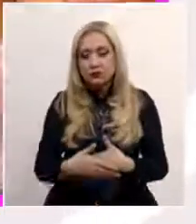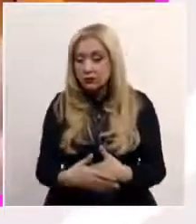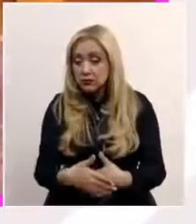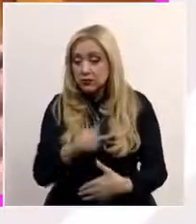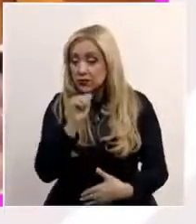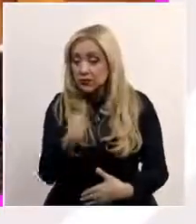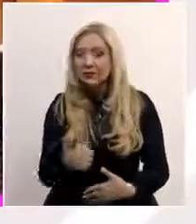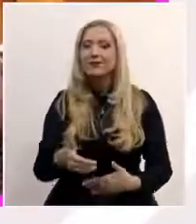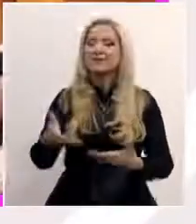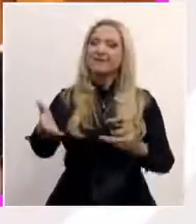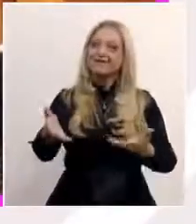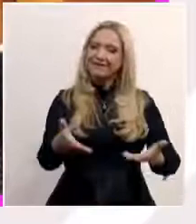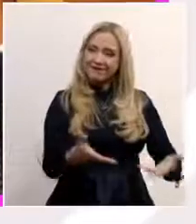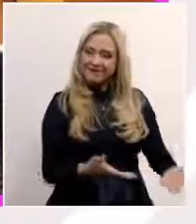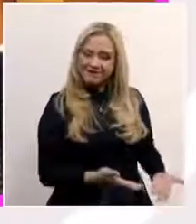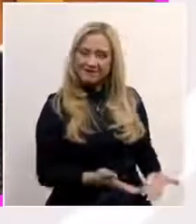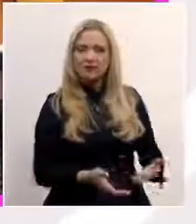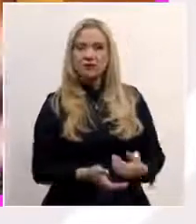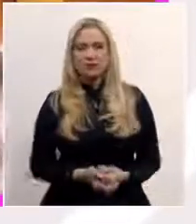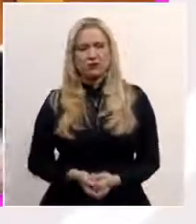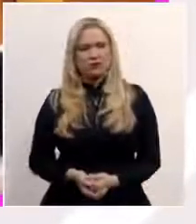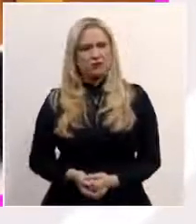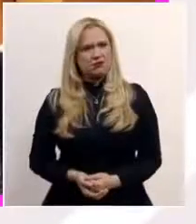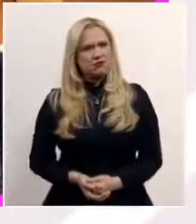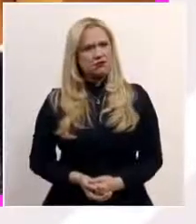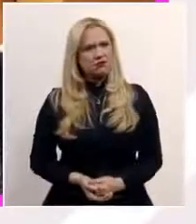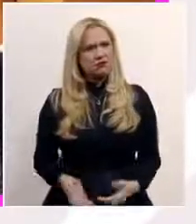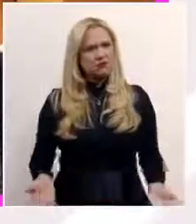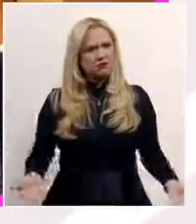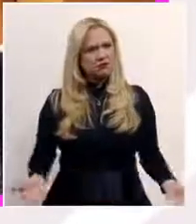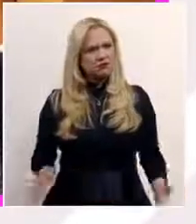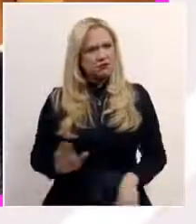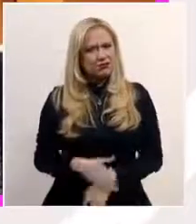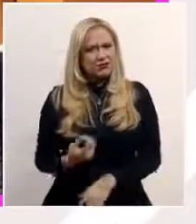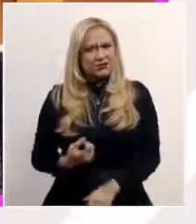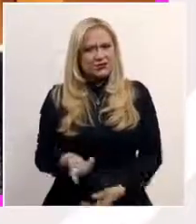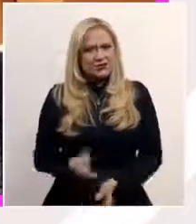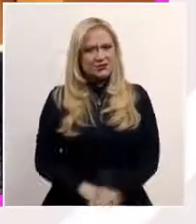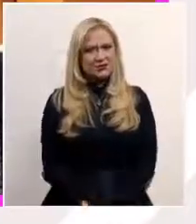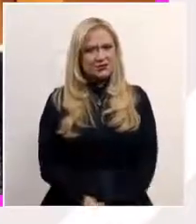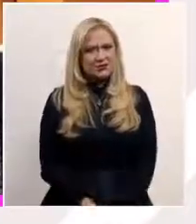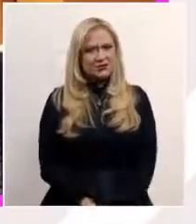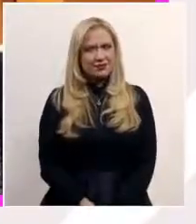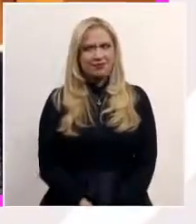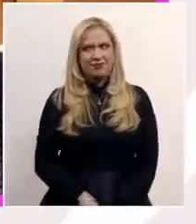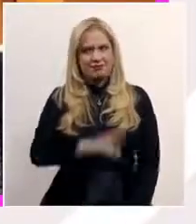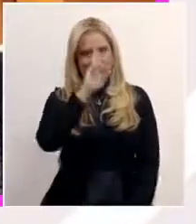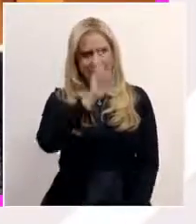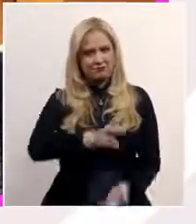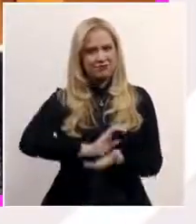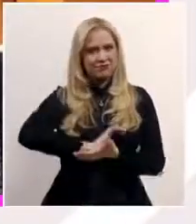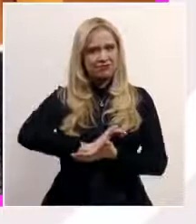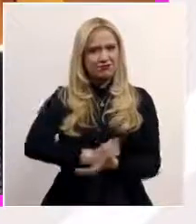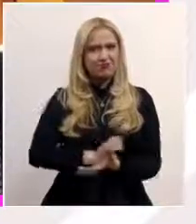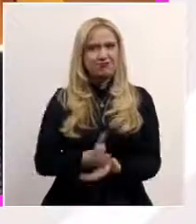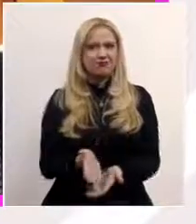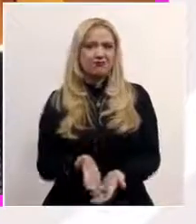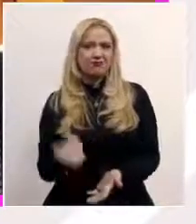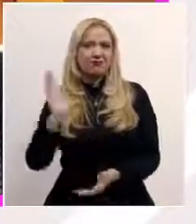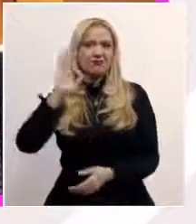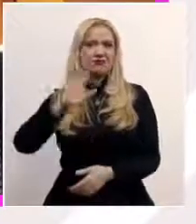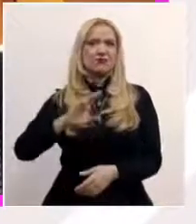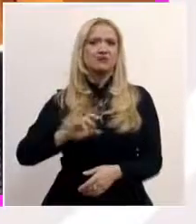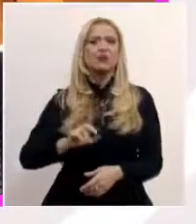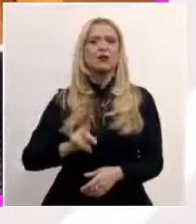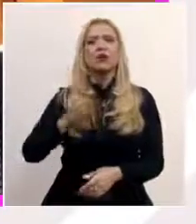y se descubre, por ejemplo, si está embarazada no se les contrata, ¿no? Y esto entra dentro del concepto de despido por embarazo. Y